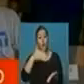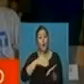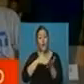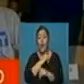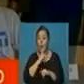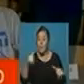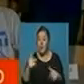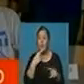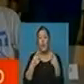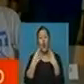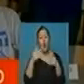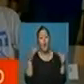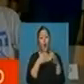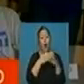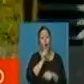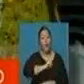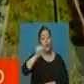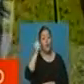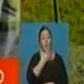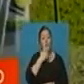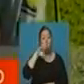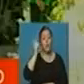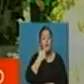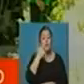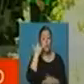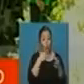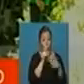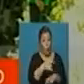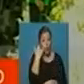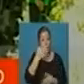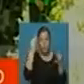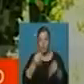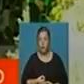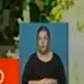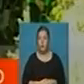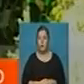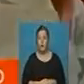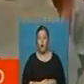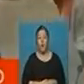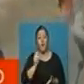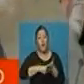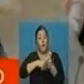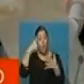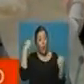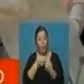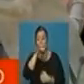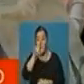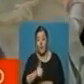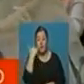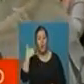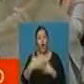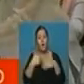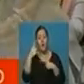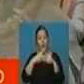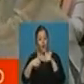campaña dialogar con el Partido Comunista de Filipinas y su brazo armado, y cumplió, firmando un acuerdo de paz mientras avanzan las